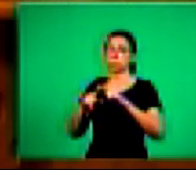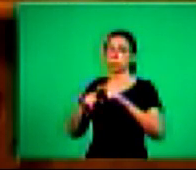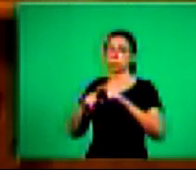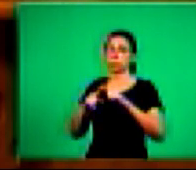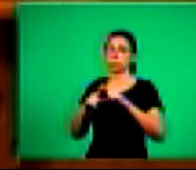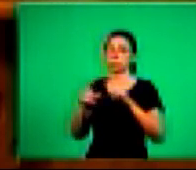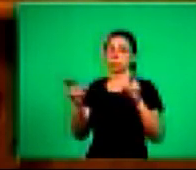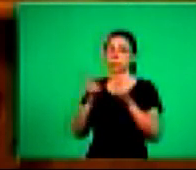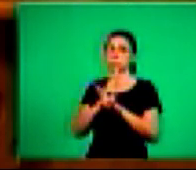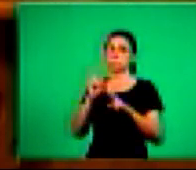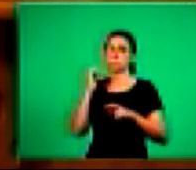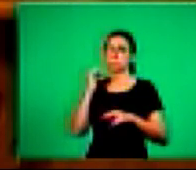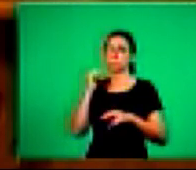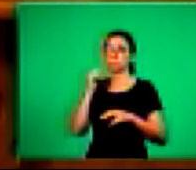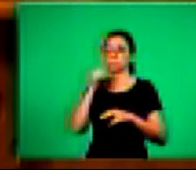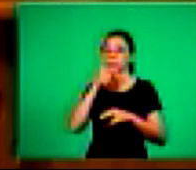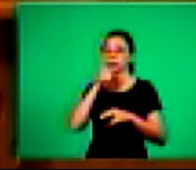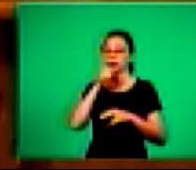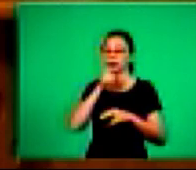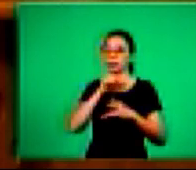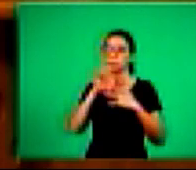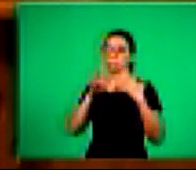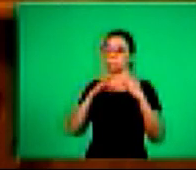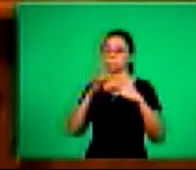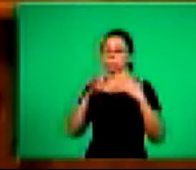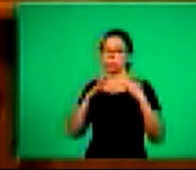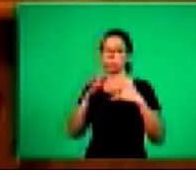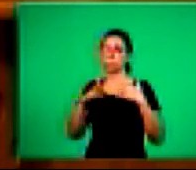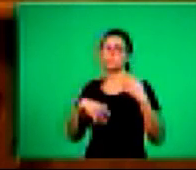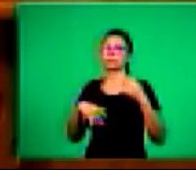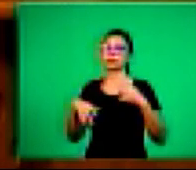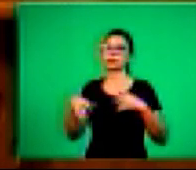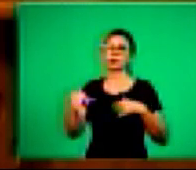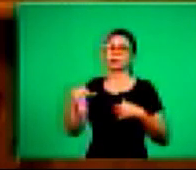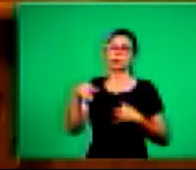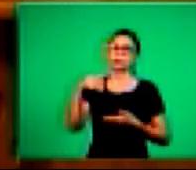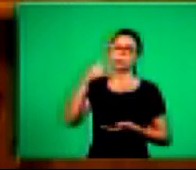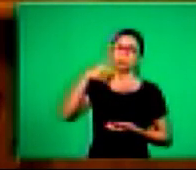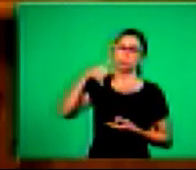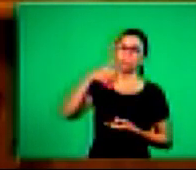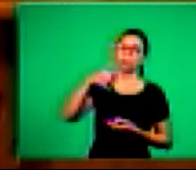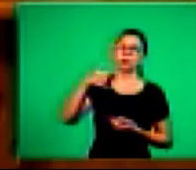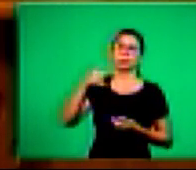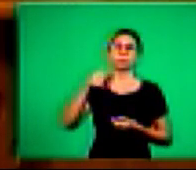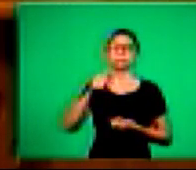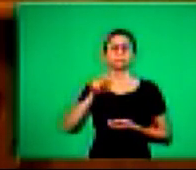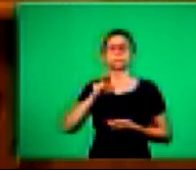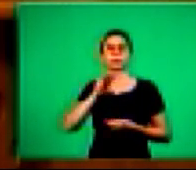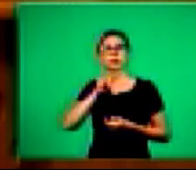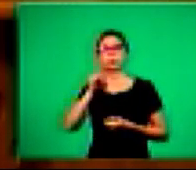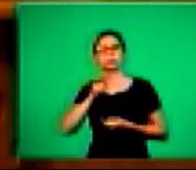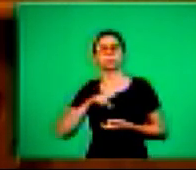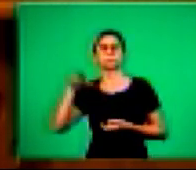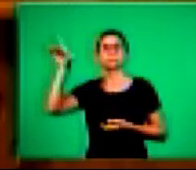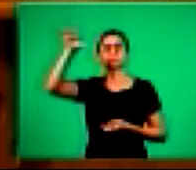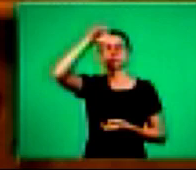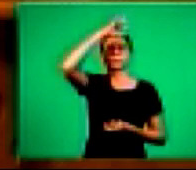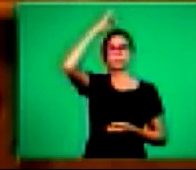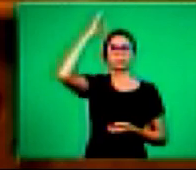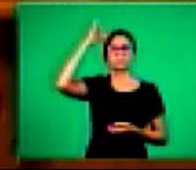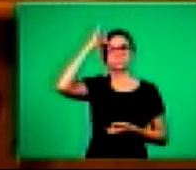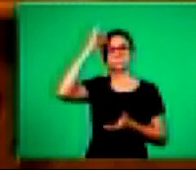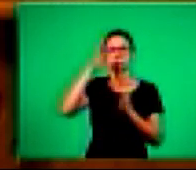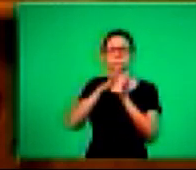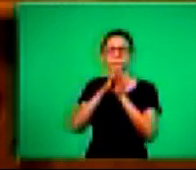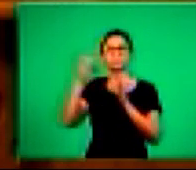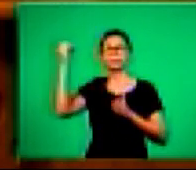padre de la novia es el señor él el aceite la unción la luz del espíritu santo la palabra